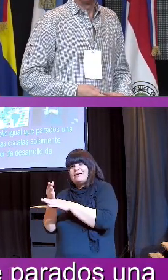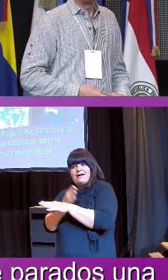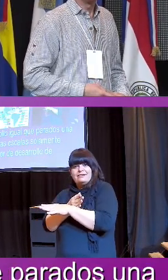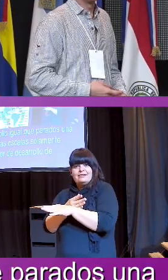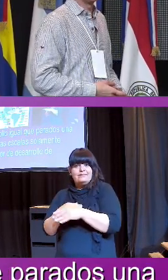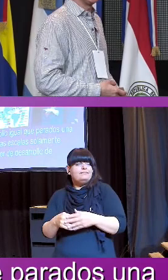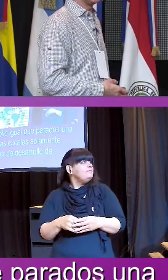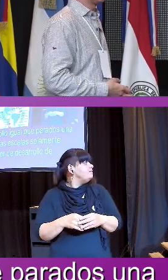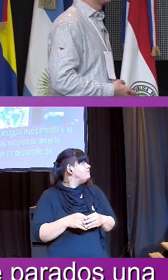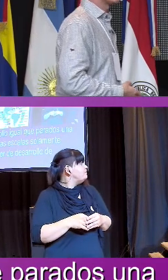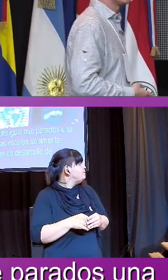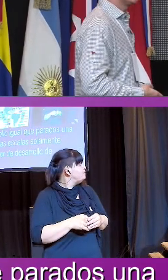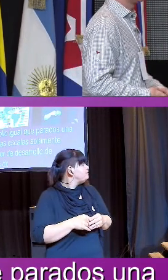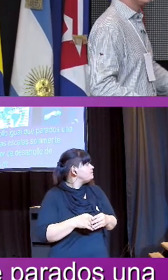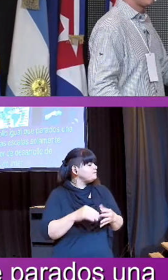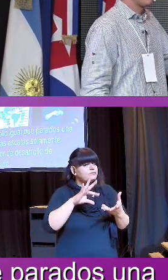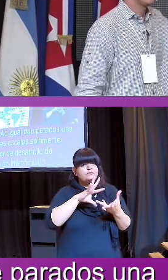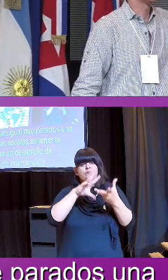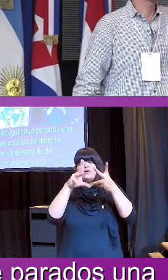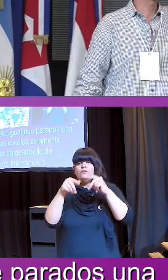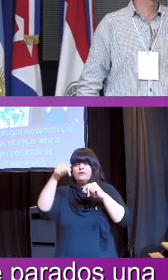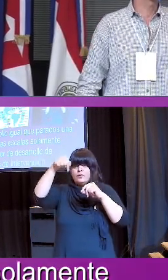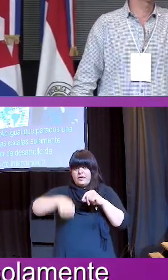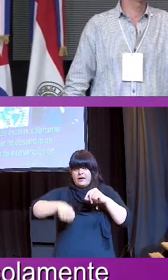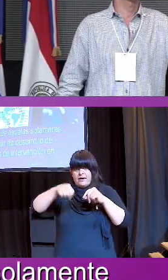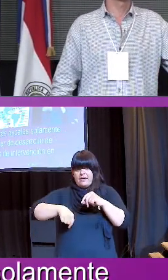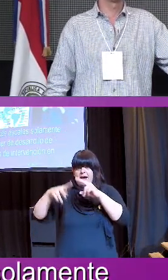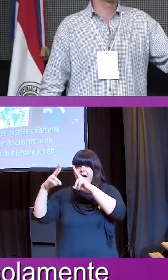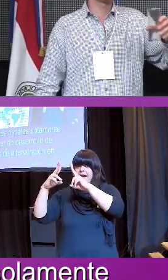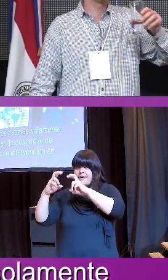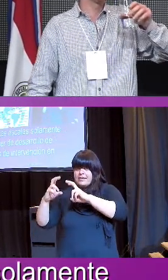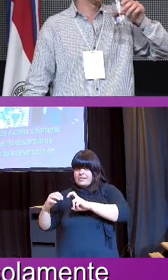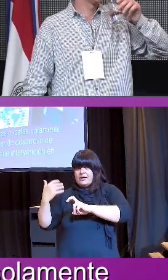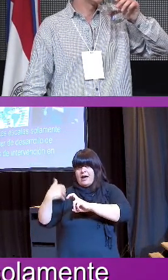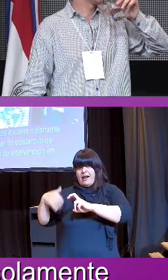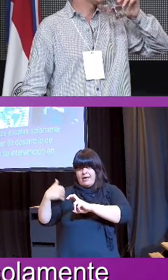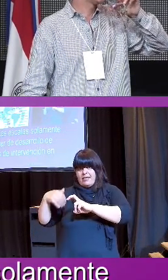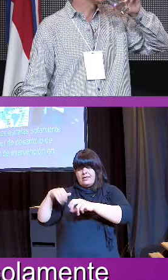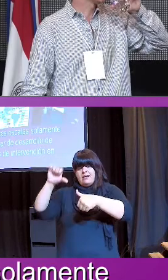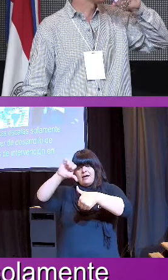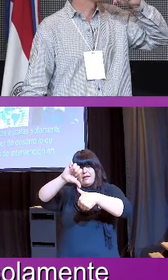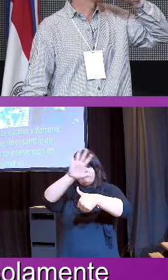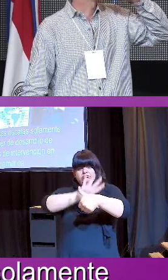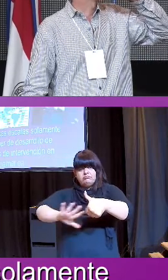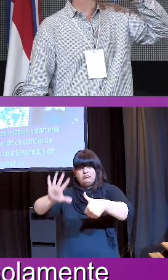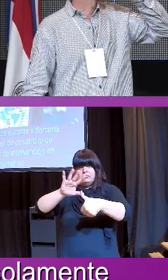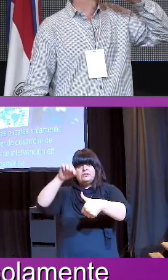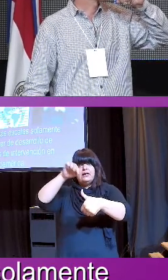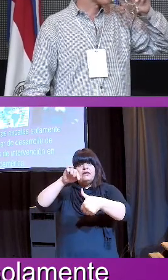Intervención. ¿Qué tenemos de intervención en cuanto a investigación local en Latinoamérica?